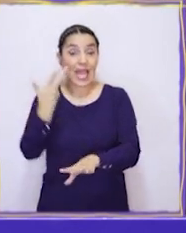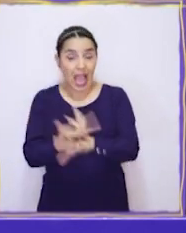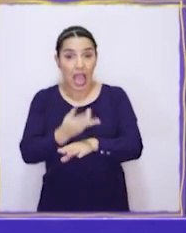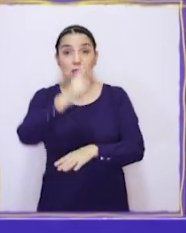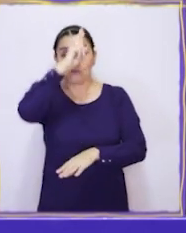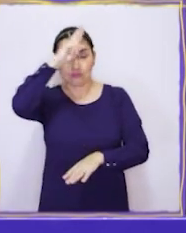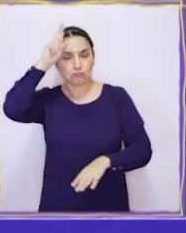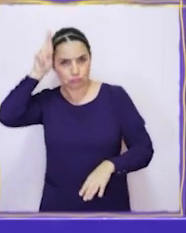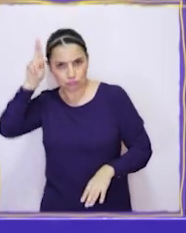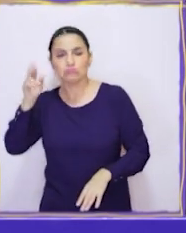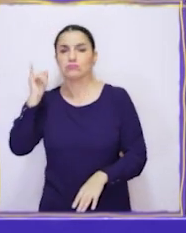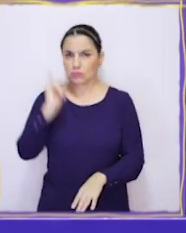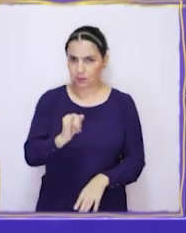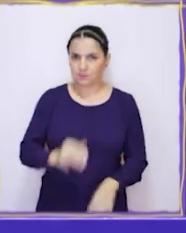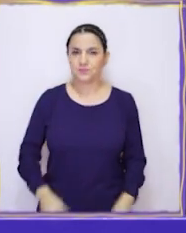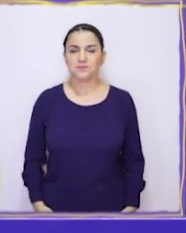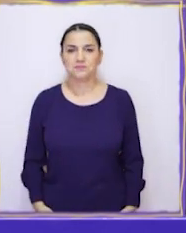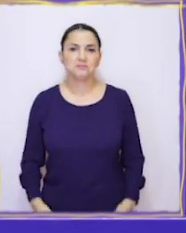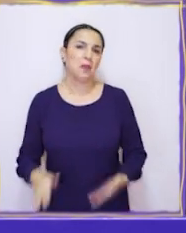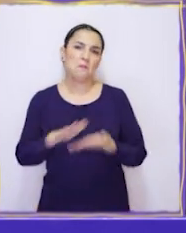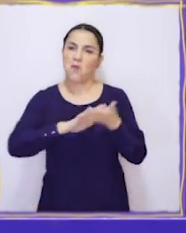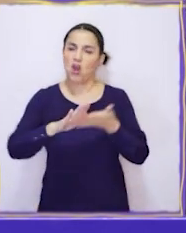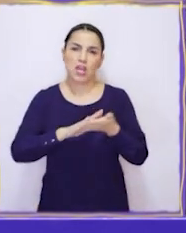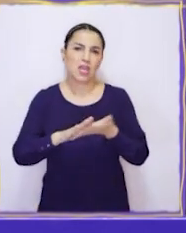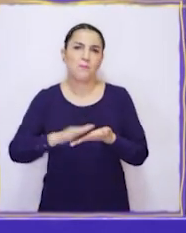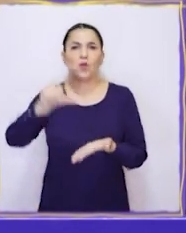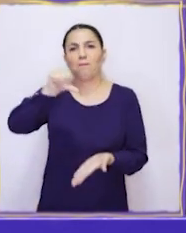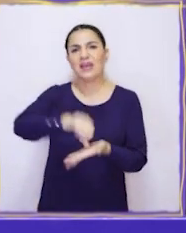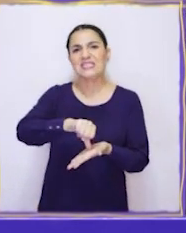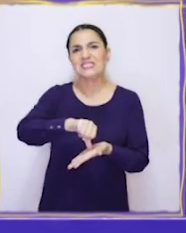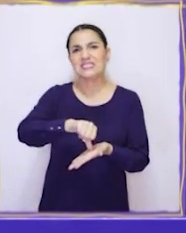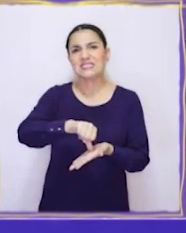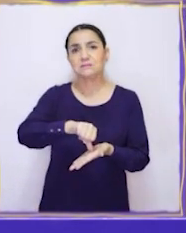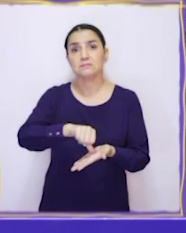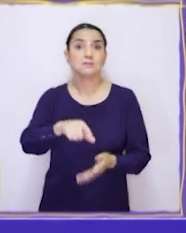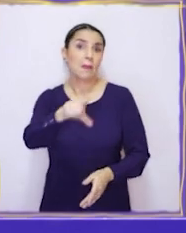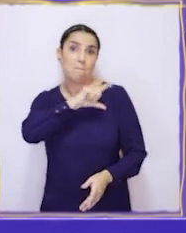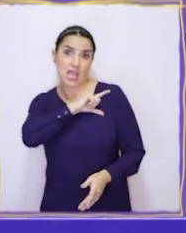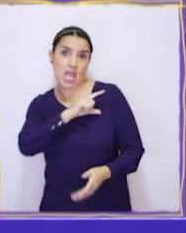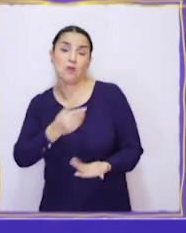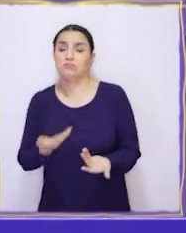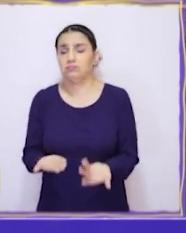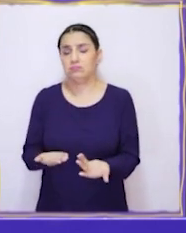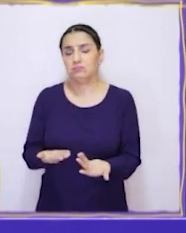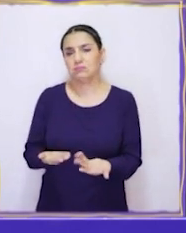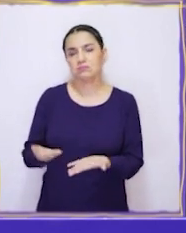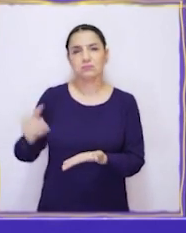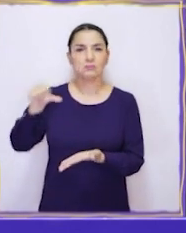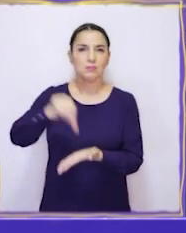monarquía. Es decir, hay reyes. Como por ejemplo, en España,